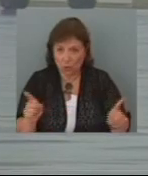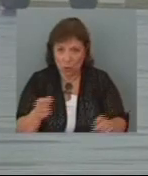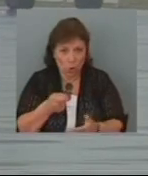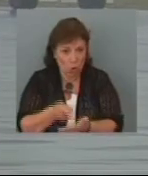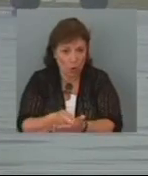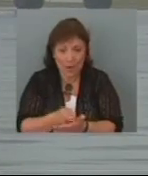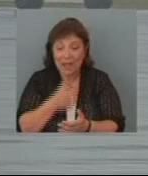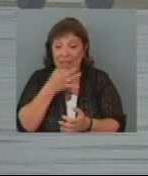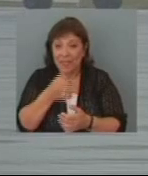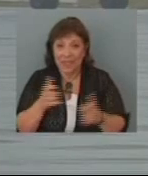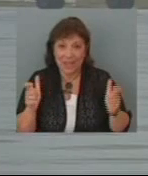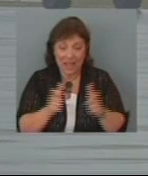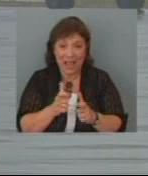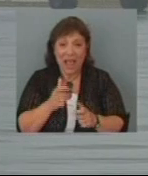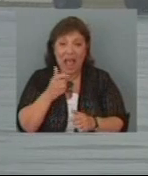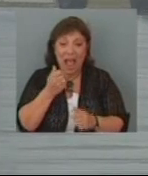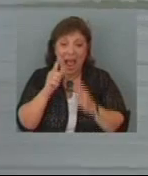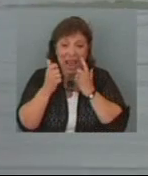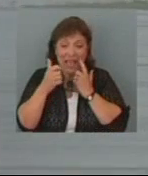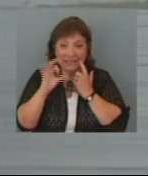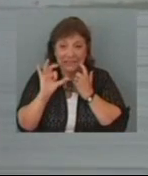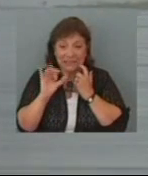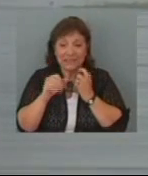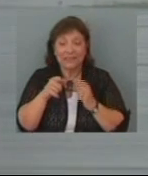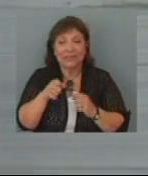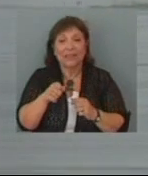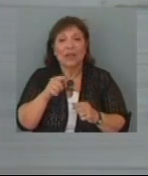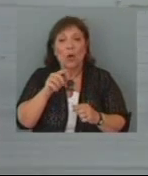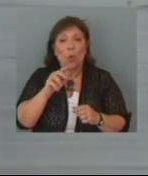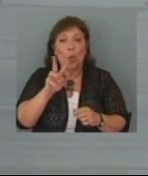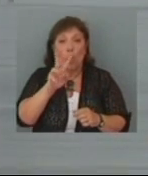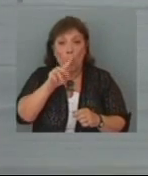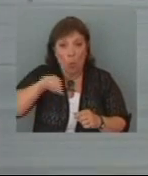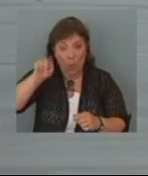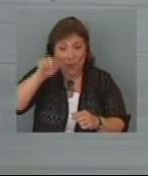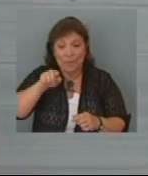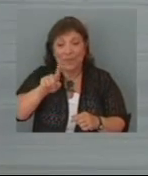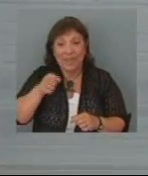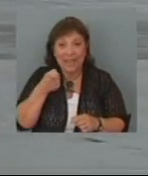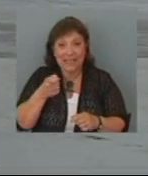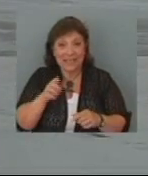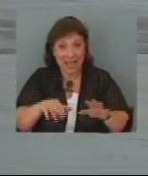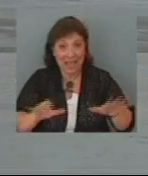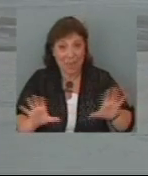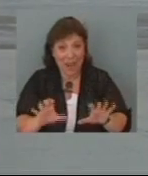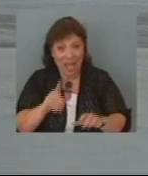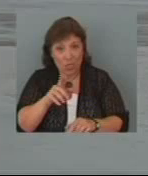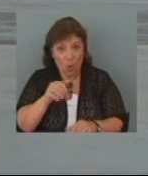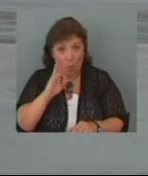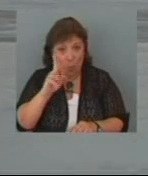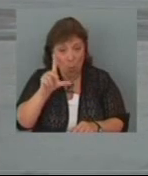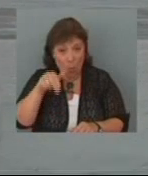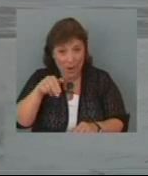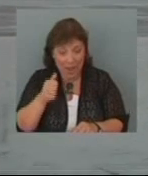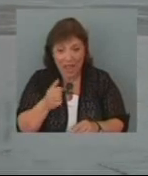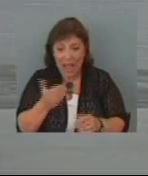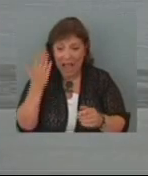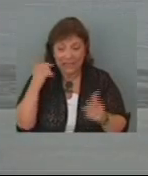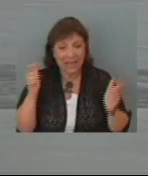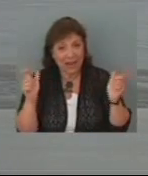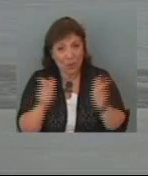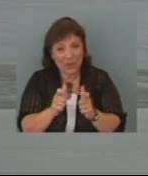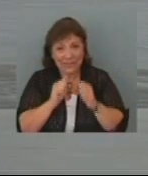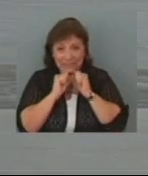dijo el directivo de Alas Uruguay, César Iroldi. Los ex empleados de la aerolínea mantuvieron en el día de ayer una reunión con